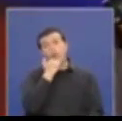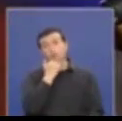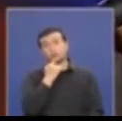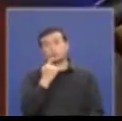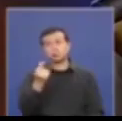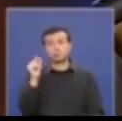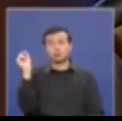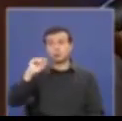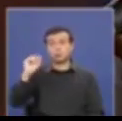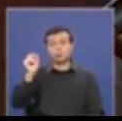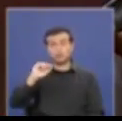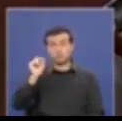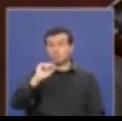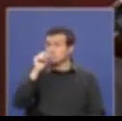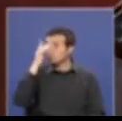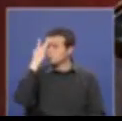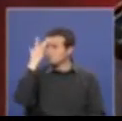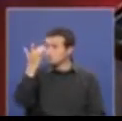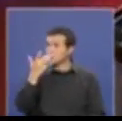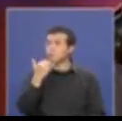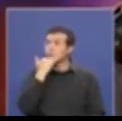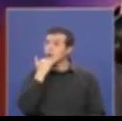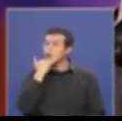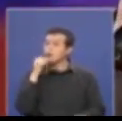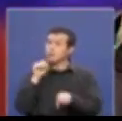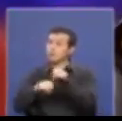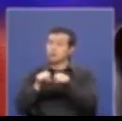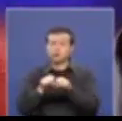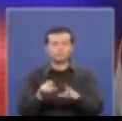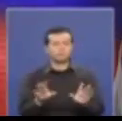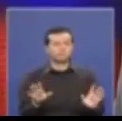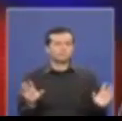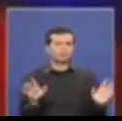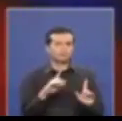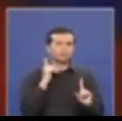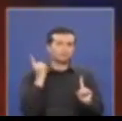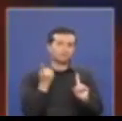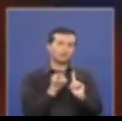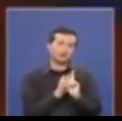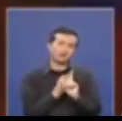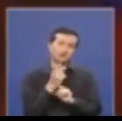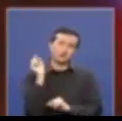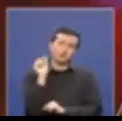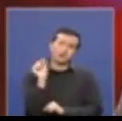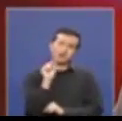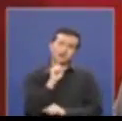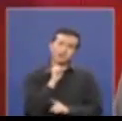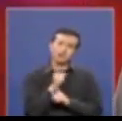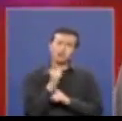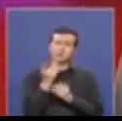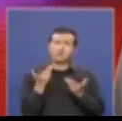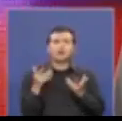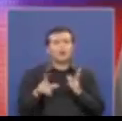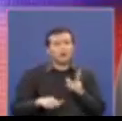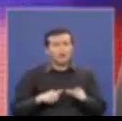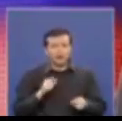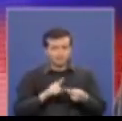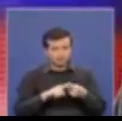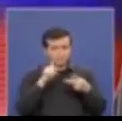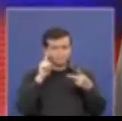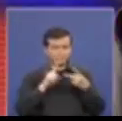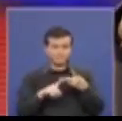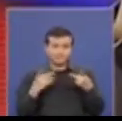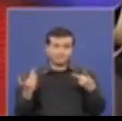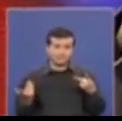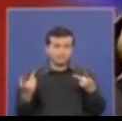compraron tan barato porque tenían deficiencia. Bueno, primero, o sea, si se compra barato, entonces ¿dónde está la corrupción? Y